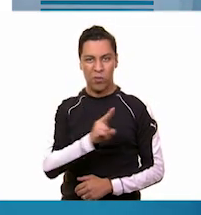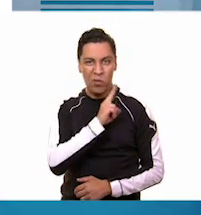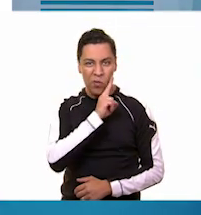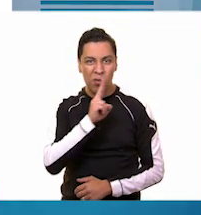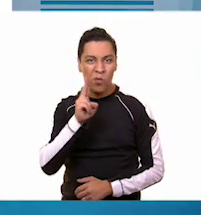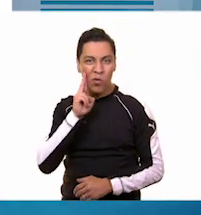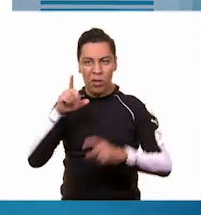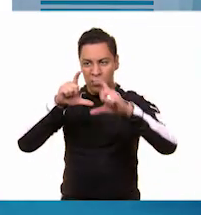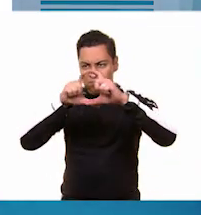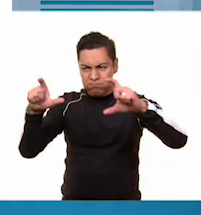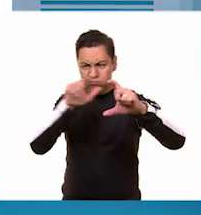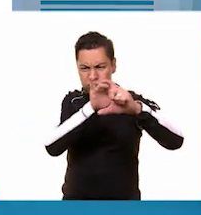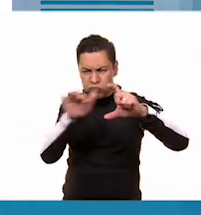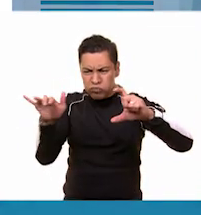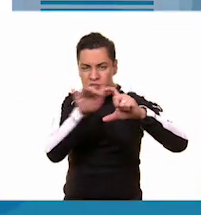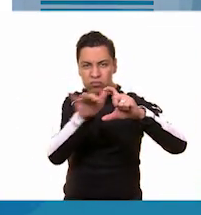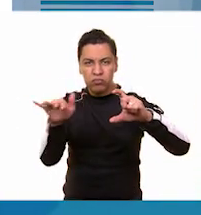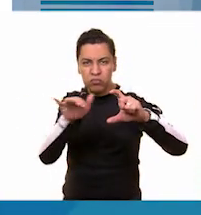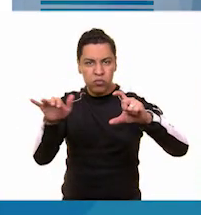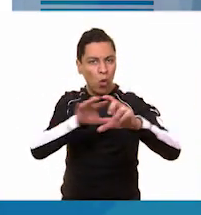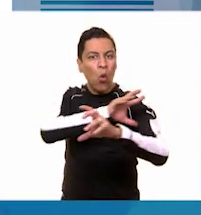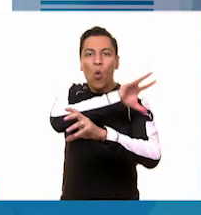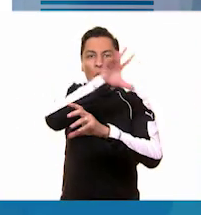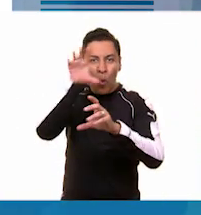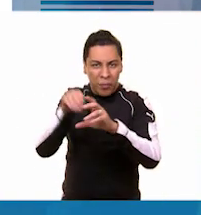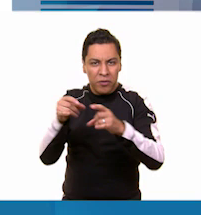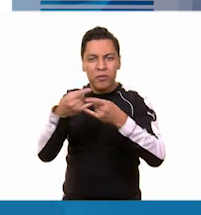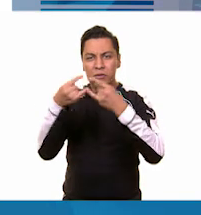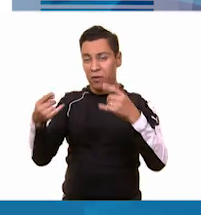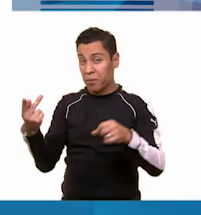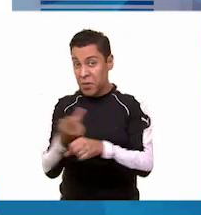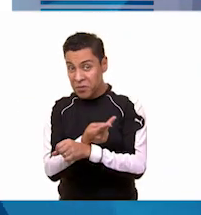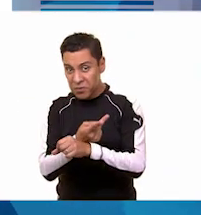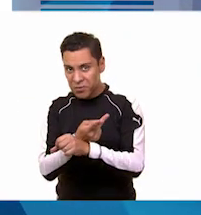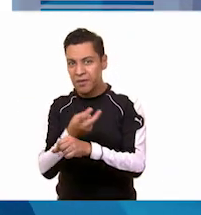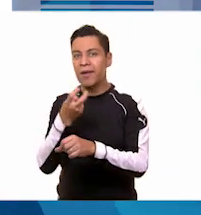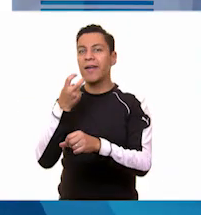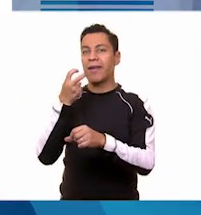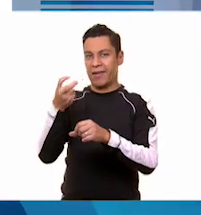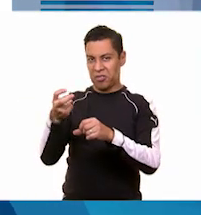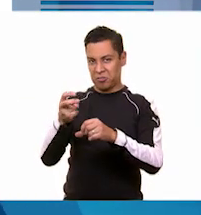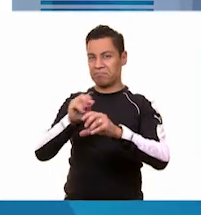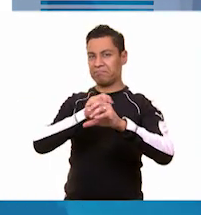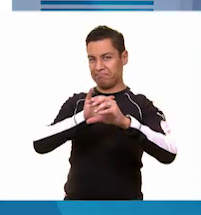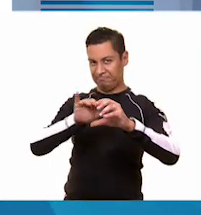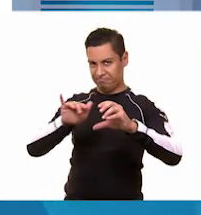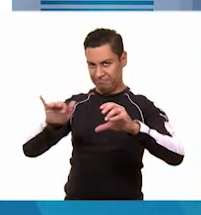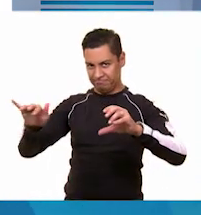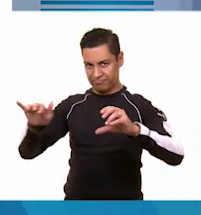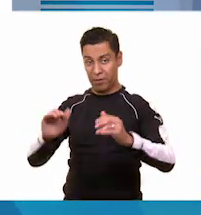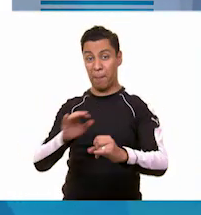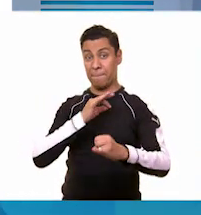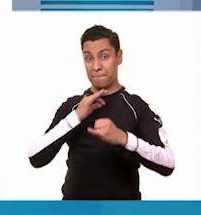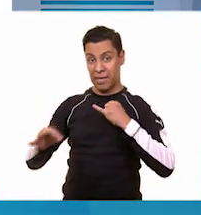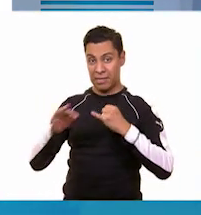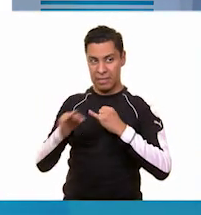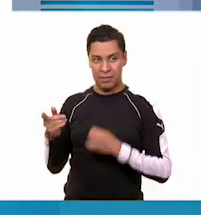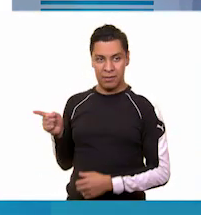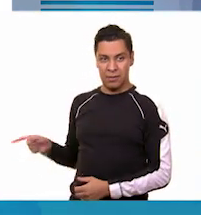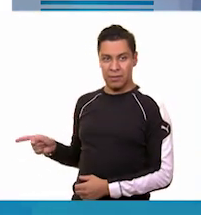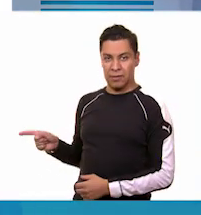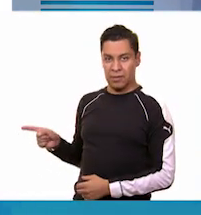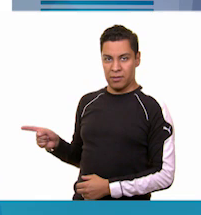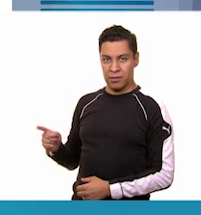continúan describiendo los datos que complementan la idea principal, esa que está en la entrada. Y al final va el